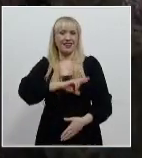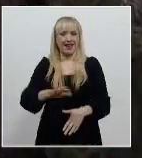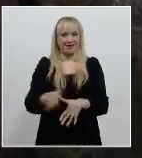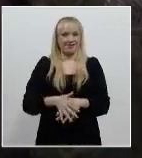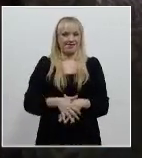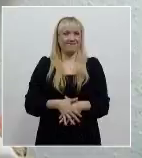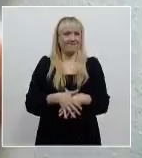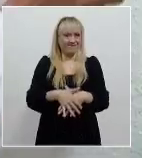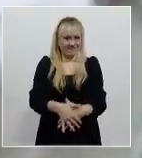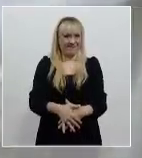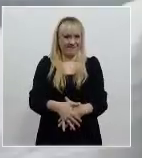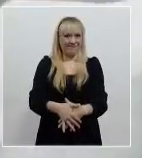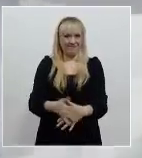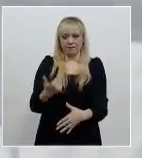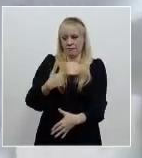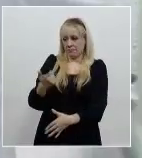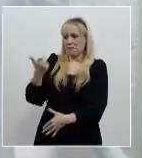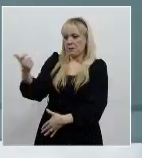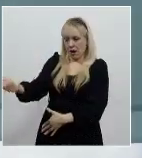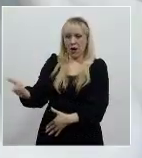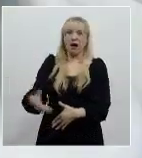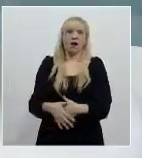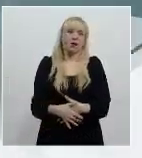conocida como vientre de alquiler.